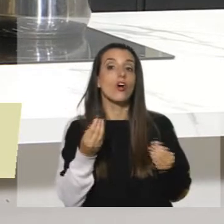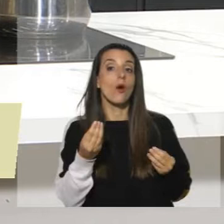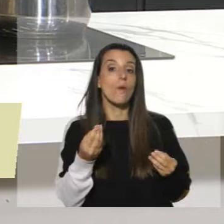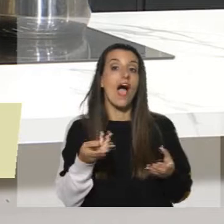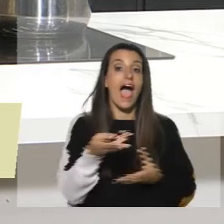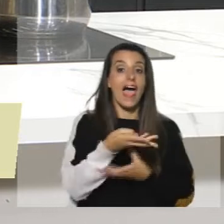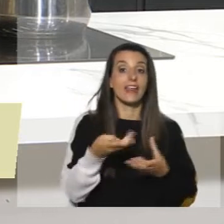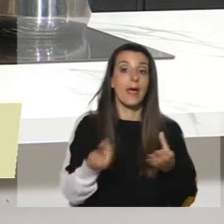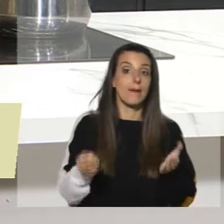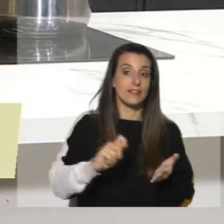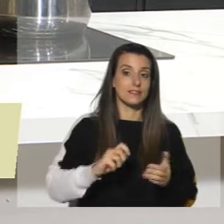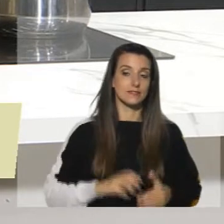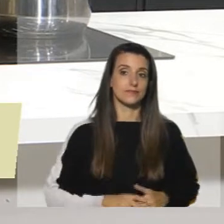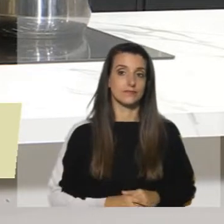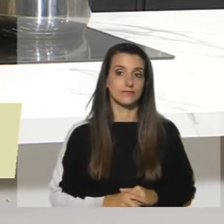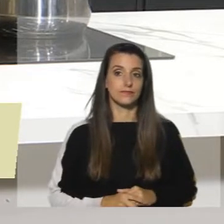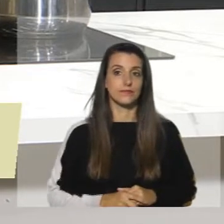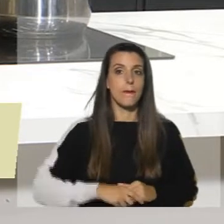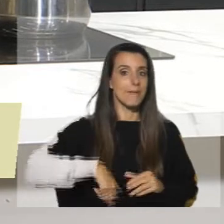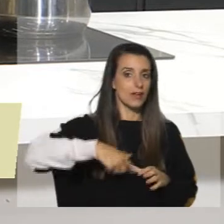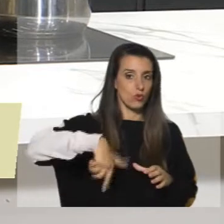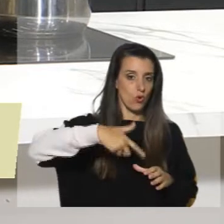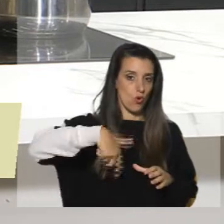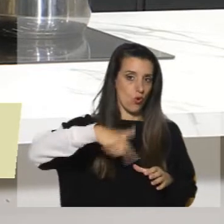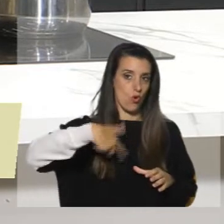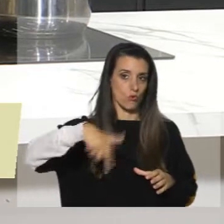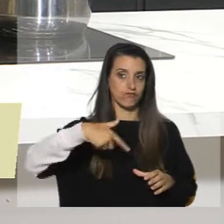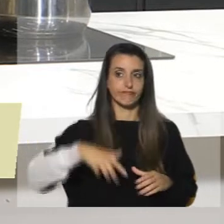harina. Exactamente. Bien. Mezclo